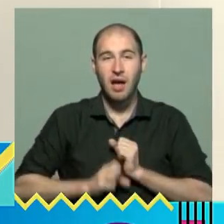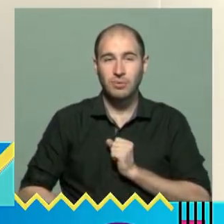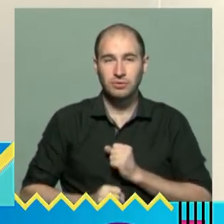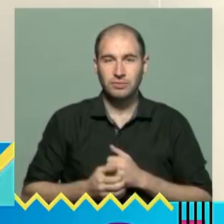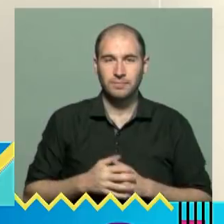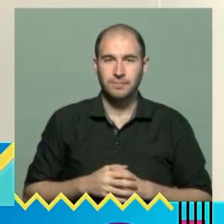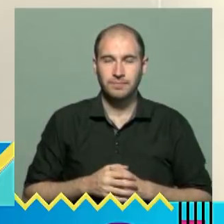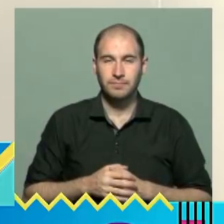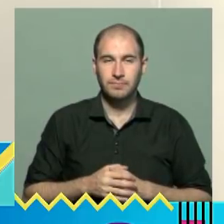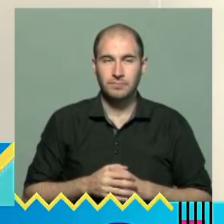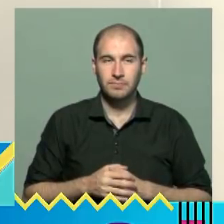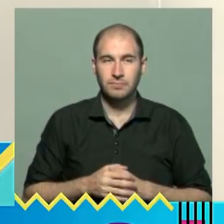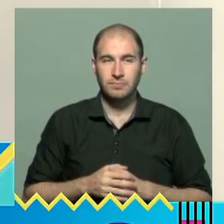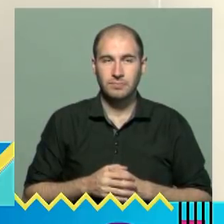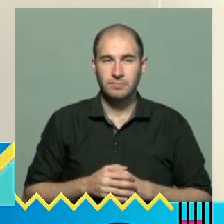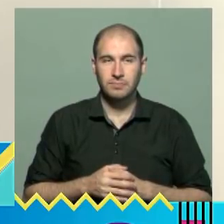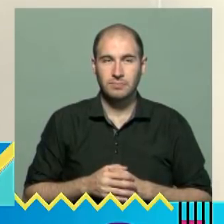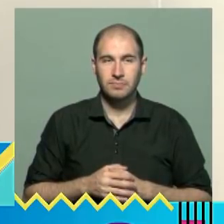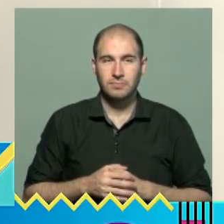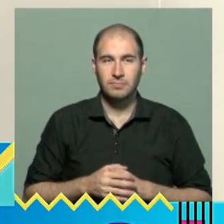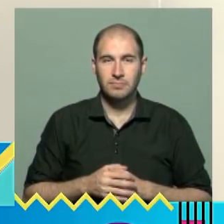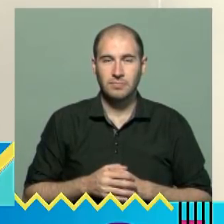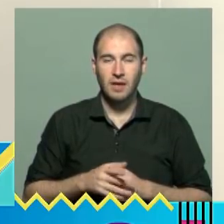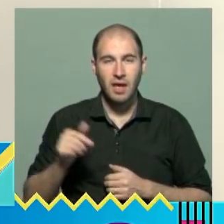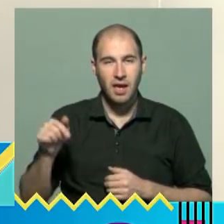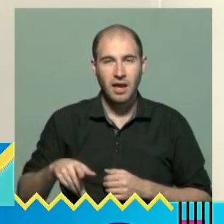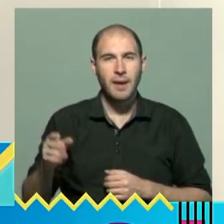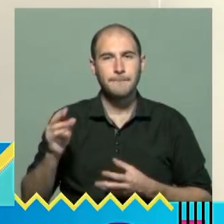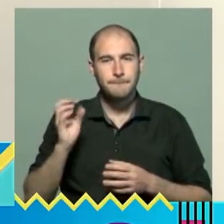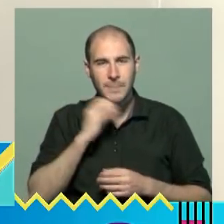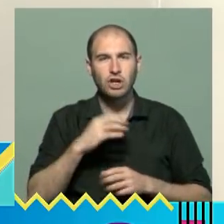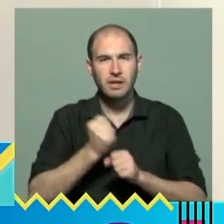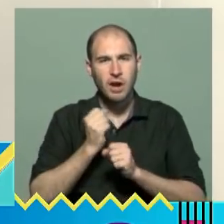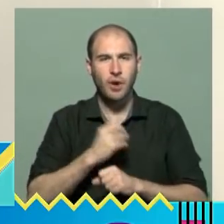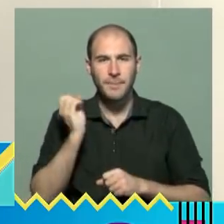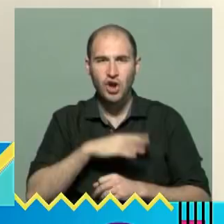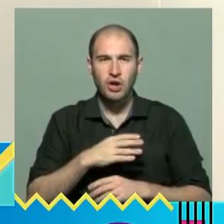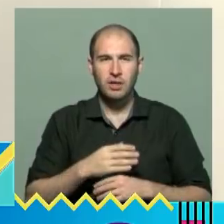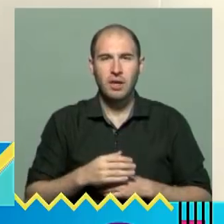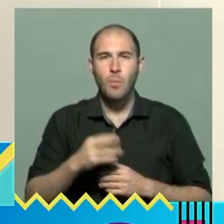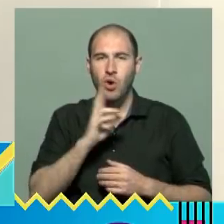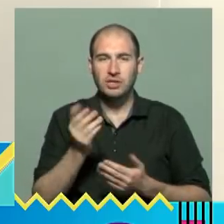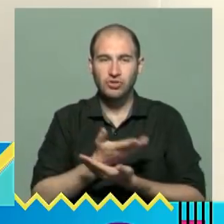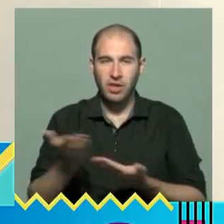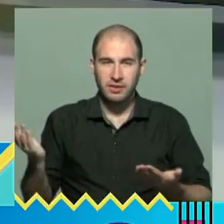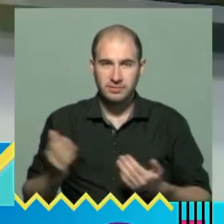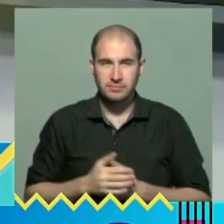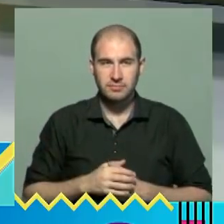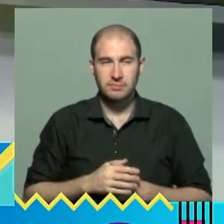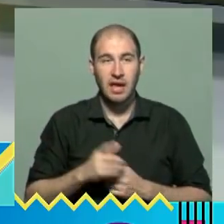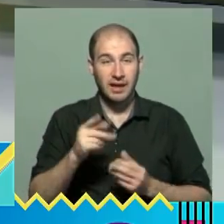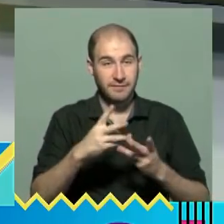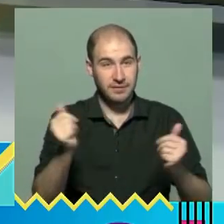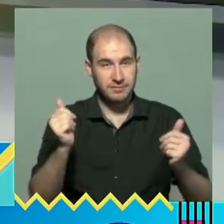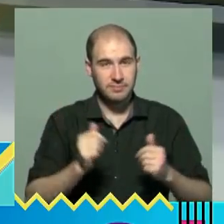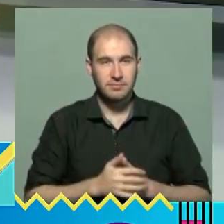aborto y, digamos, que existan mejores condiciones laborales para todas las mujeres. Bien, Mariana, para